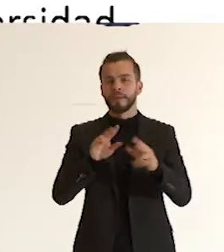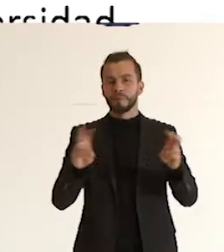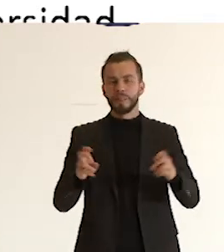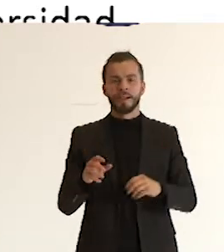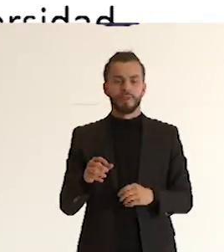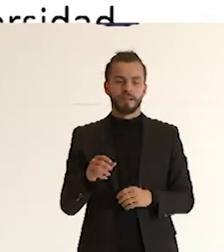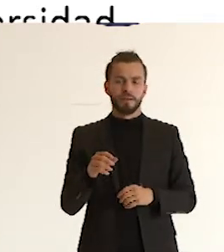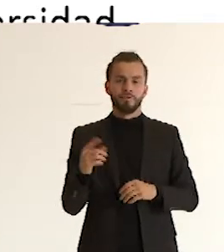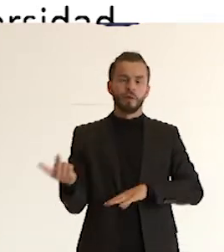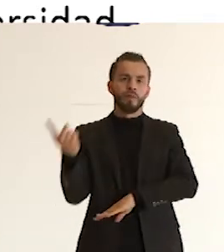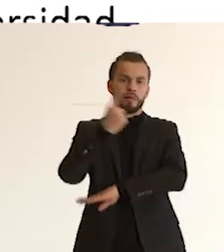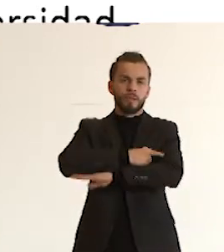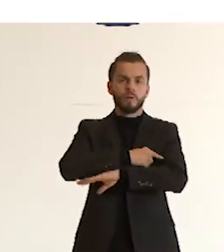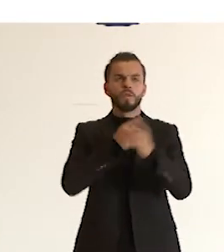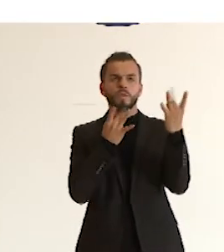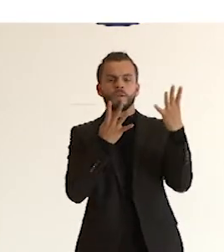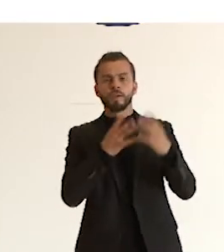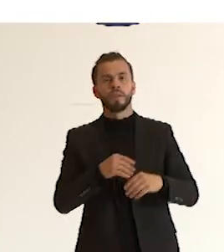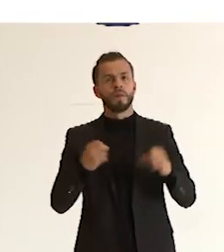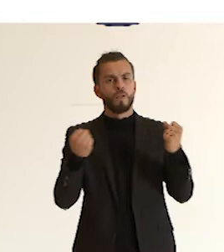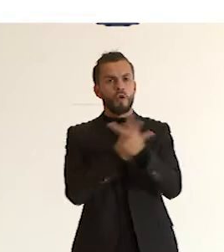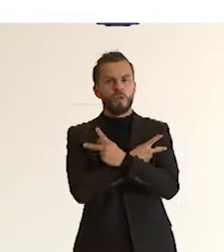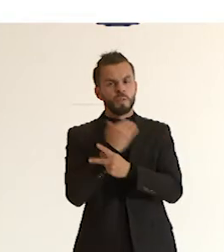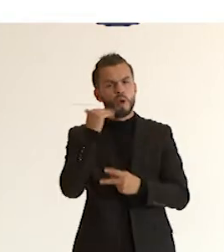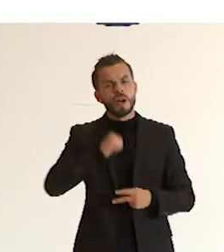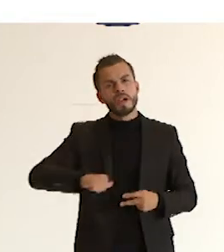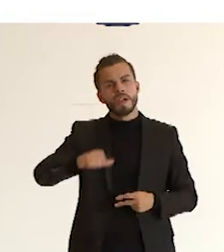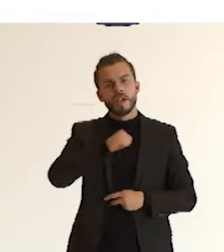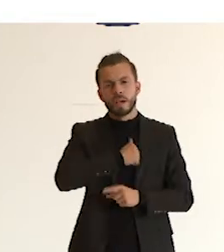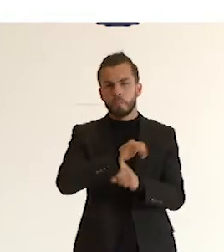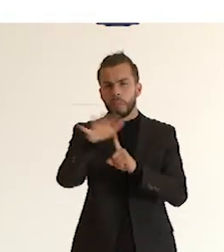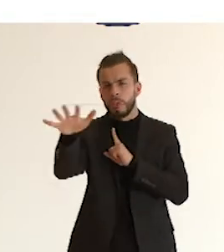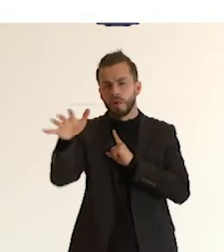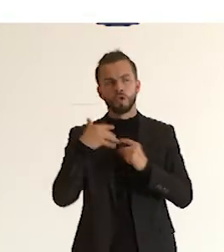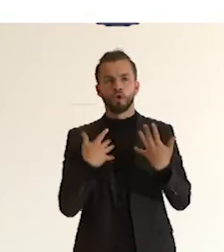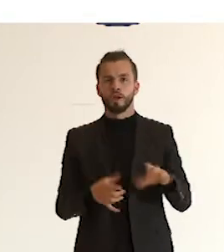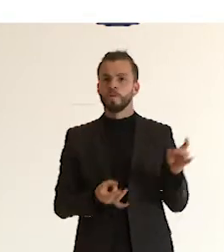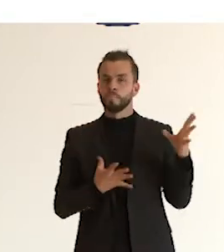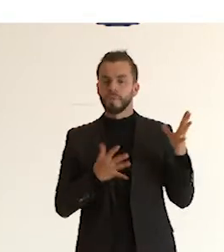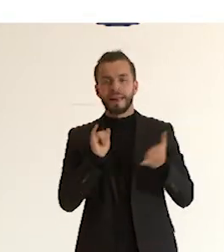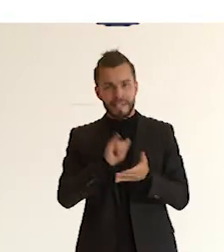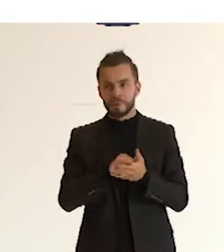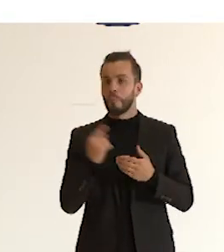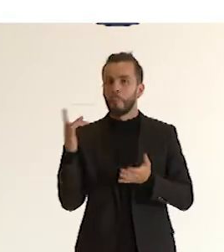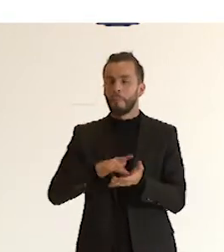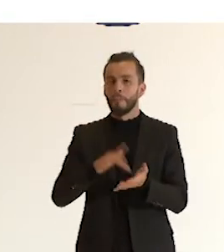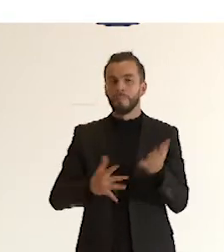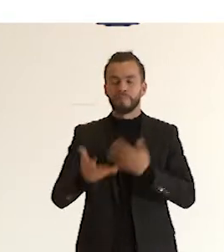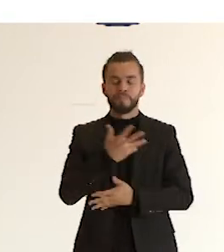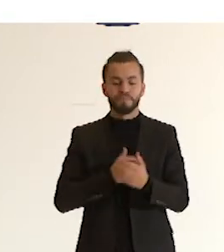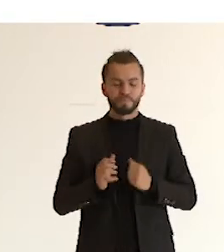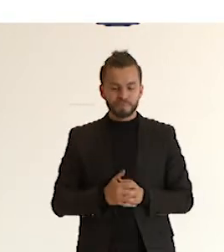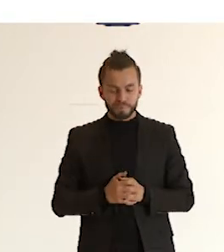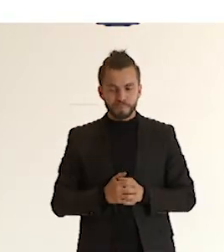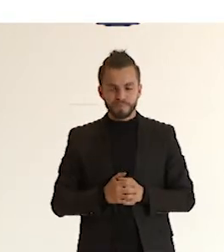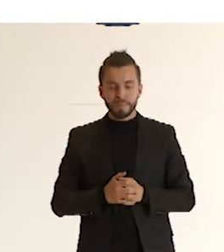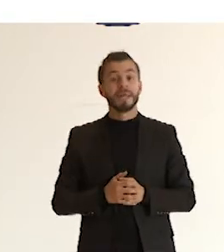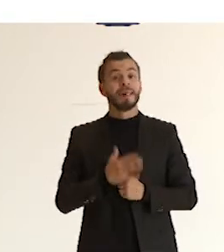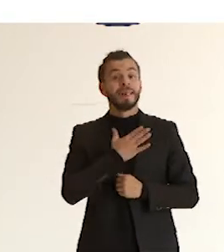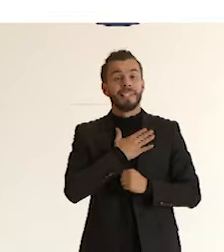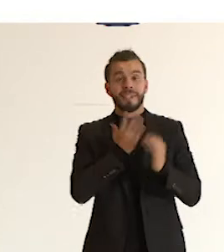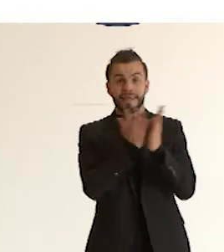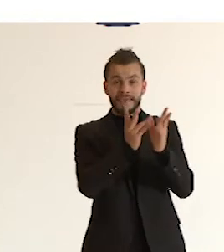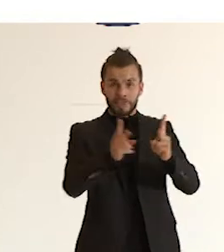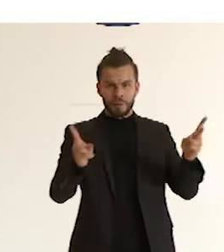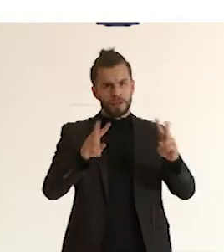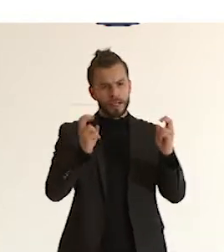una menos de rechazo a la violencia contra las mujeres en relación con los estudiantes lo que hacemos sobre todo a digamos aparte de